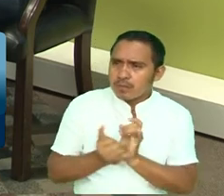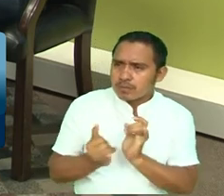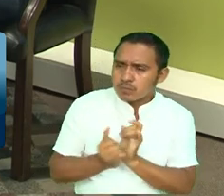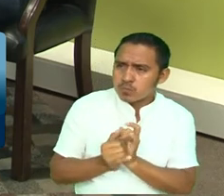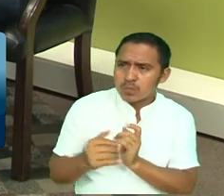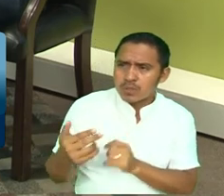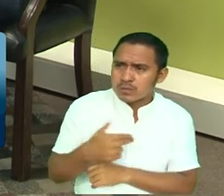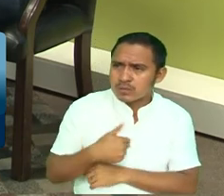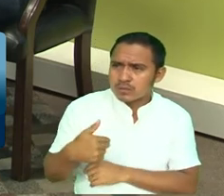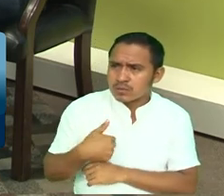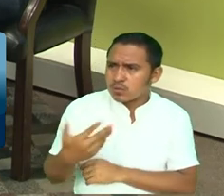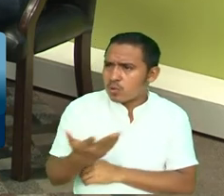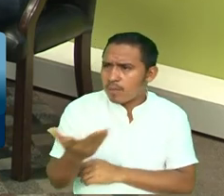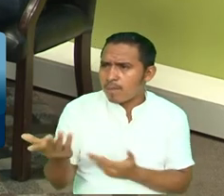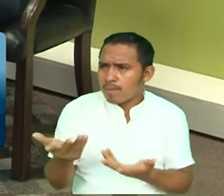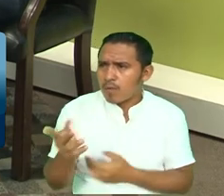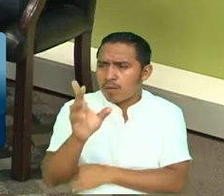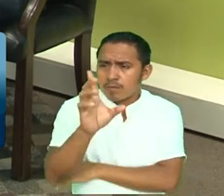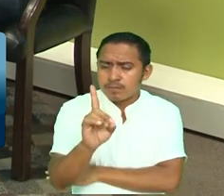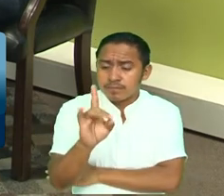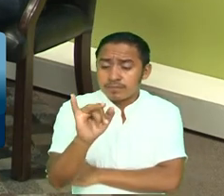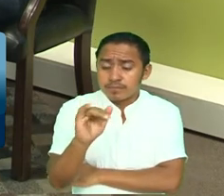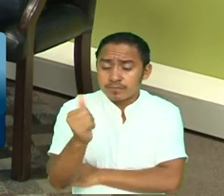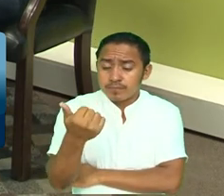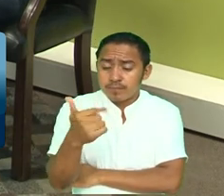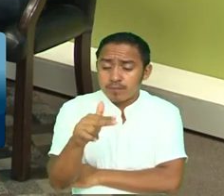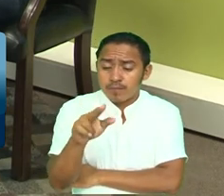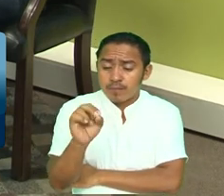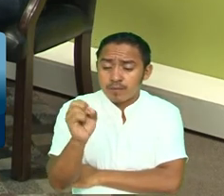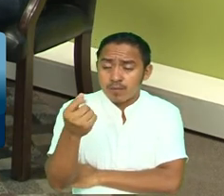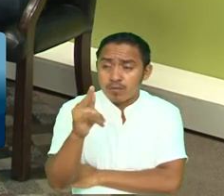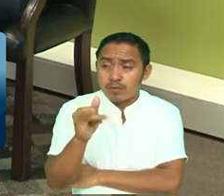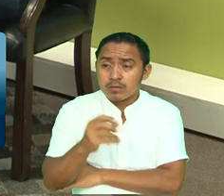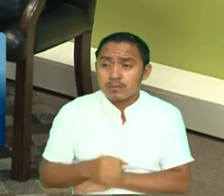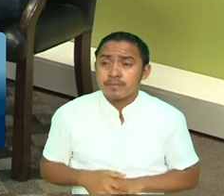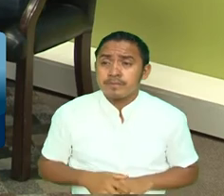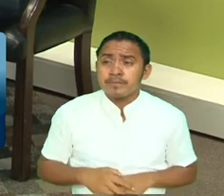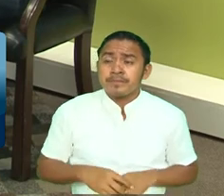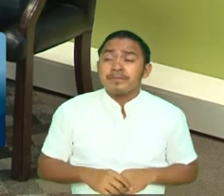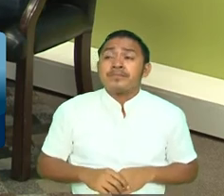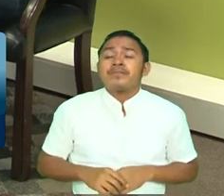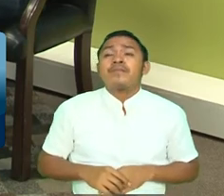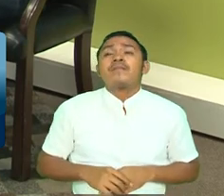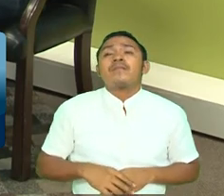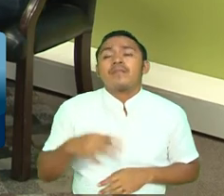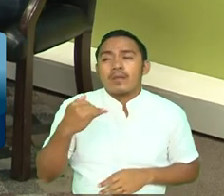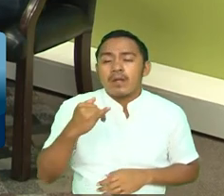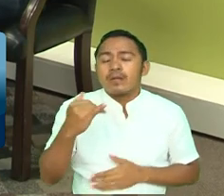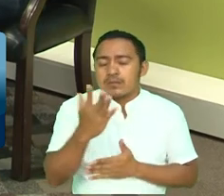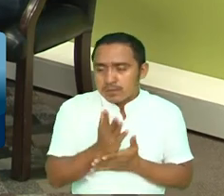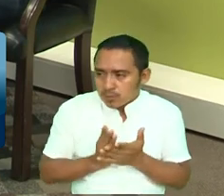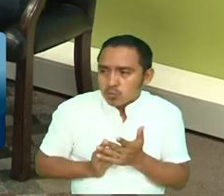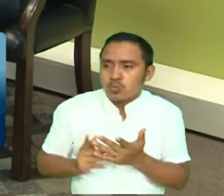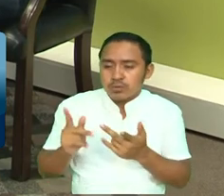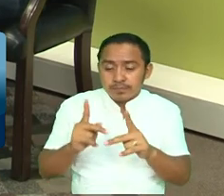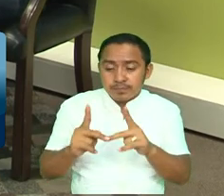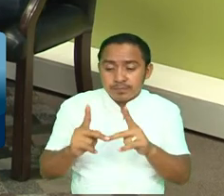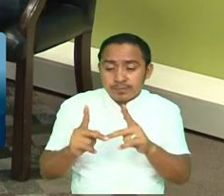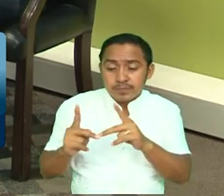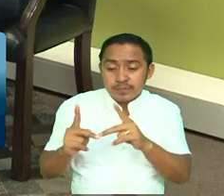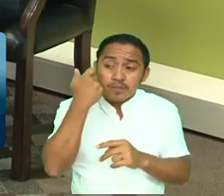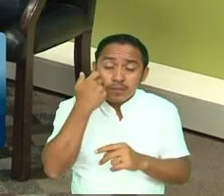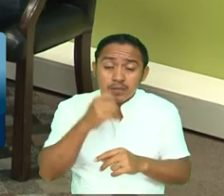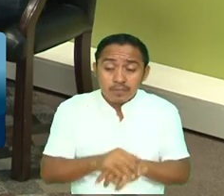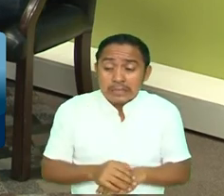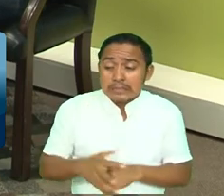¿es un diagnóstico? Es un diagnóstico, es así. ¿Se hace en el Centro Nacional de Dermatología? Se hace con algunos pacientes, ¿verdad? Ya. Que en realidad